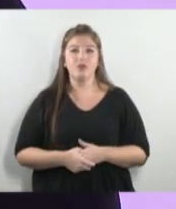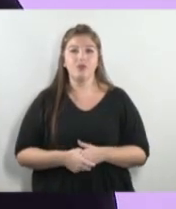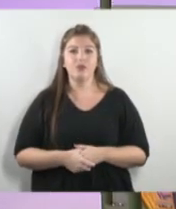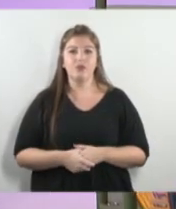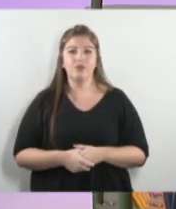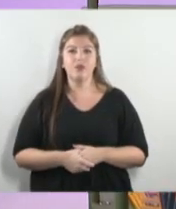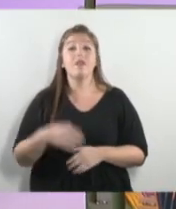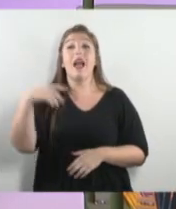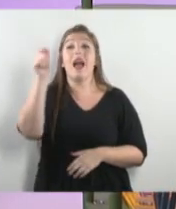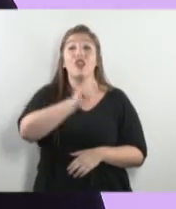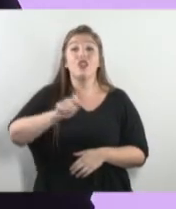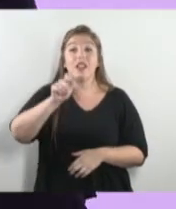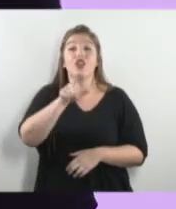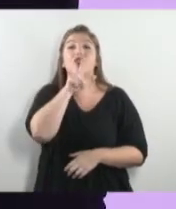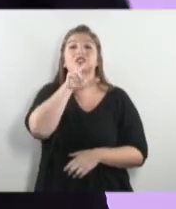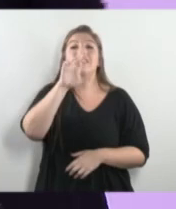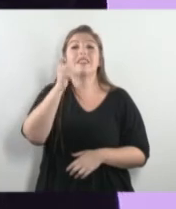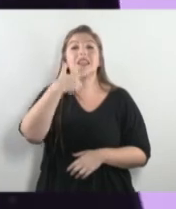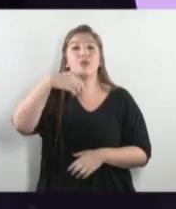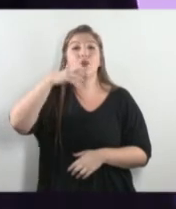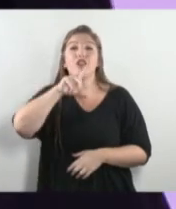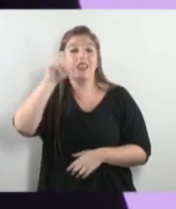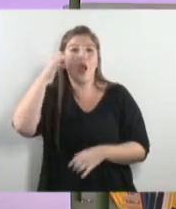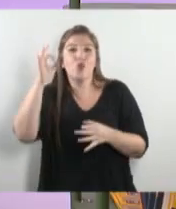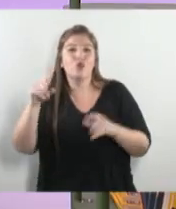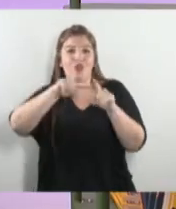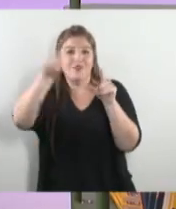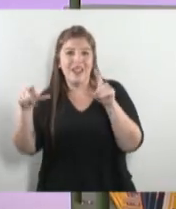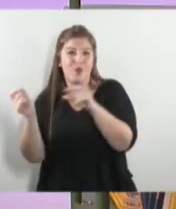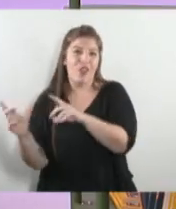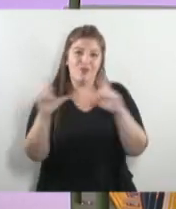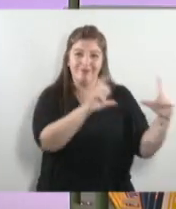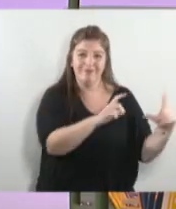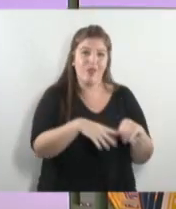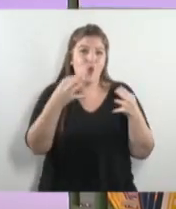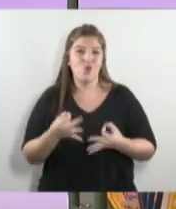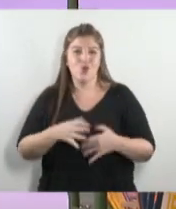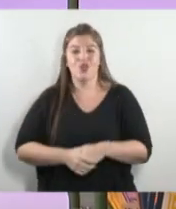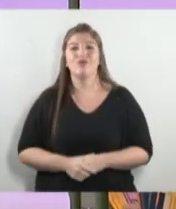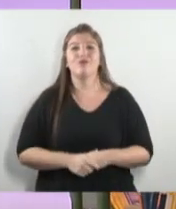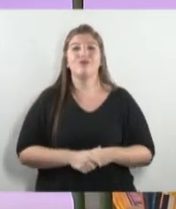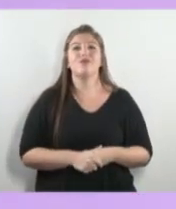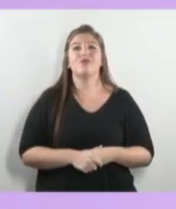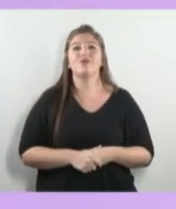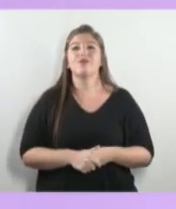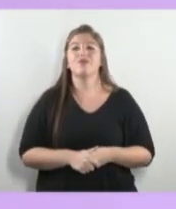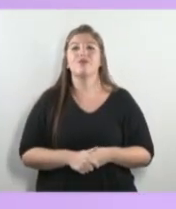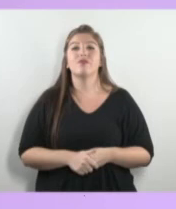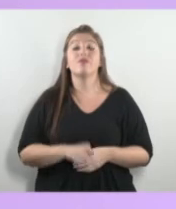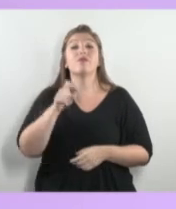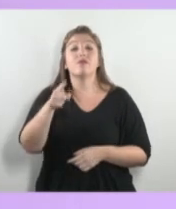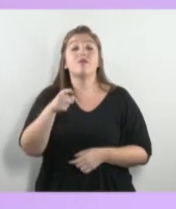Mira, estabas anotando transporte y lo y mira, que corrimos fue un transportador. Mirá el inconsciente. Es